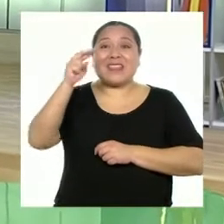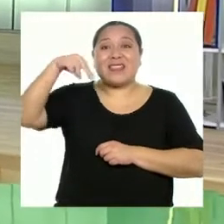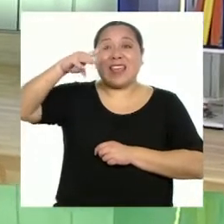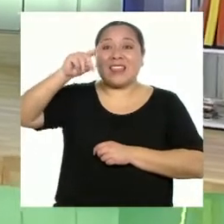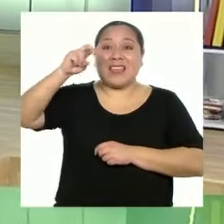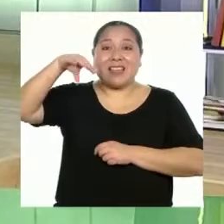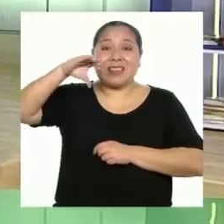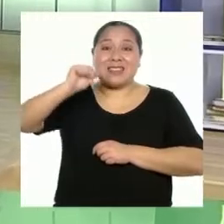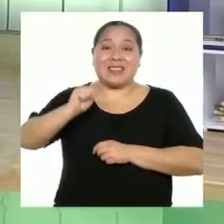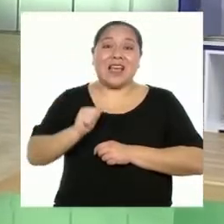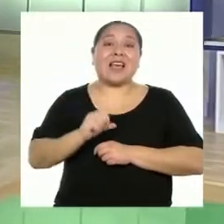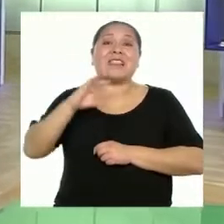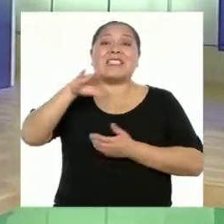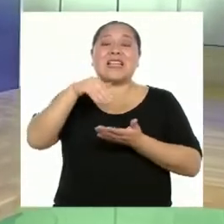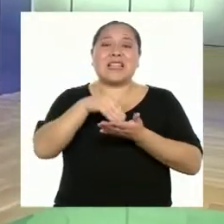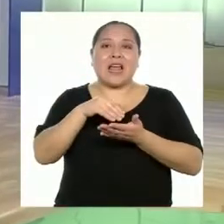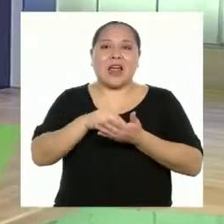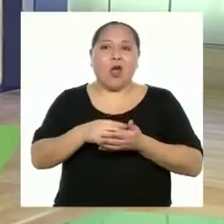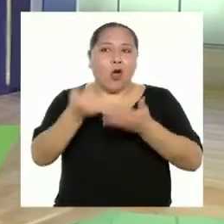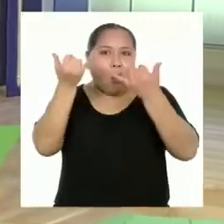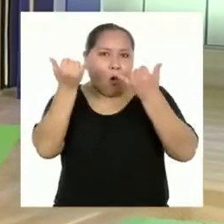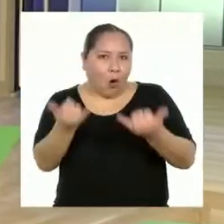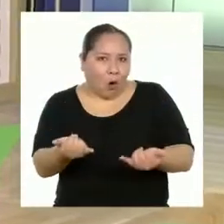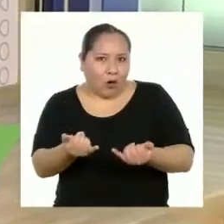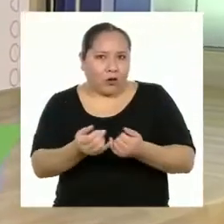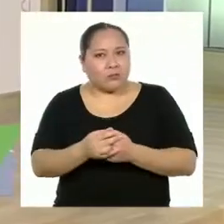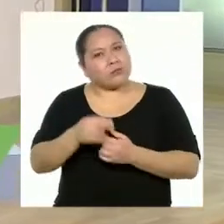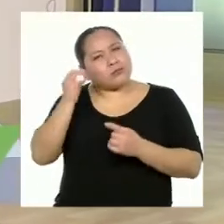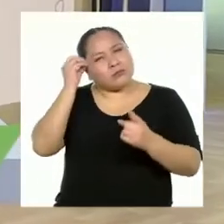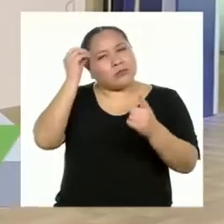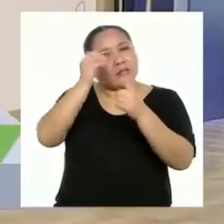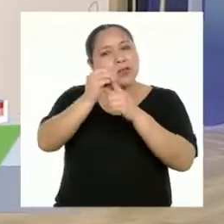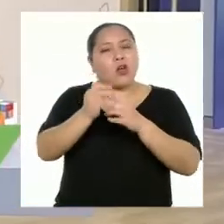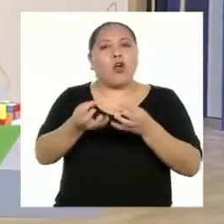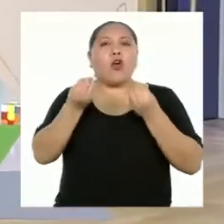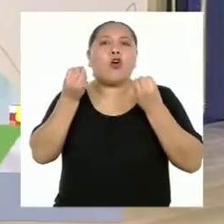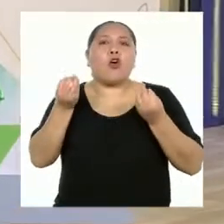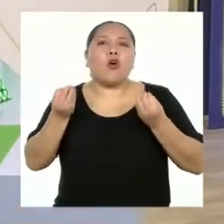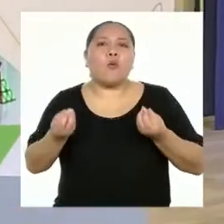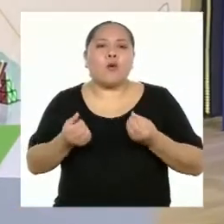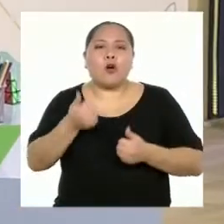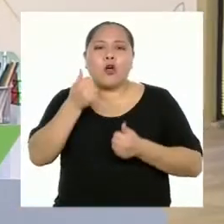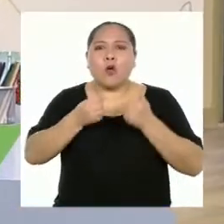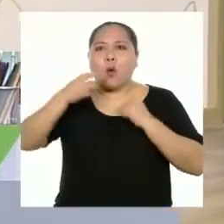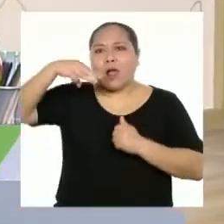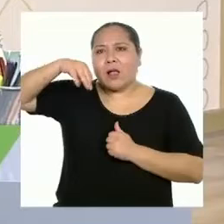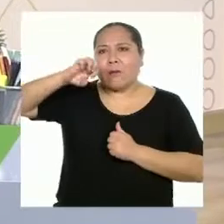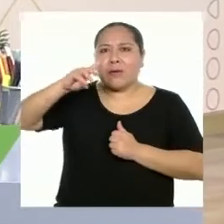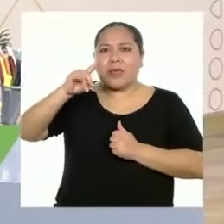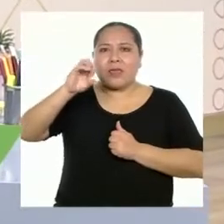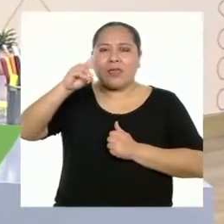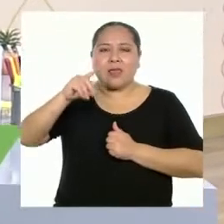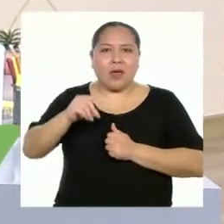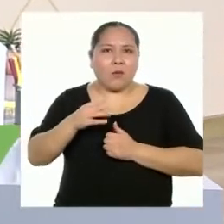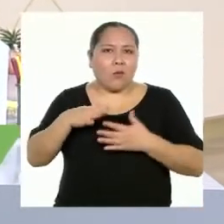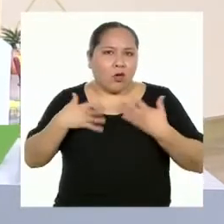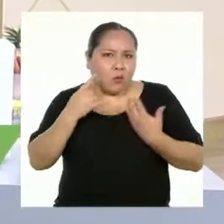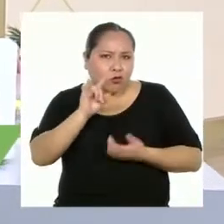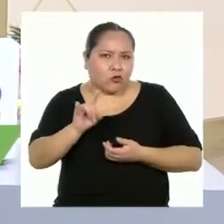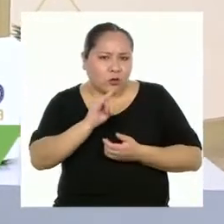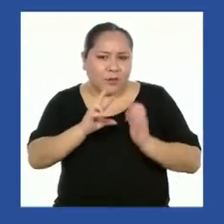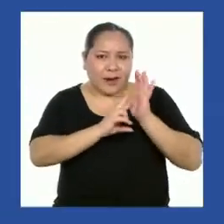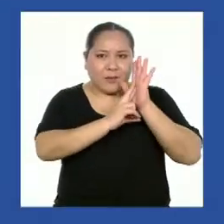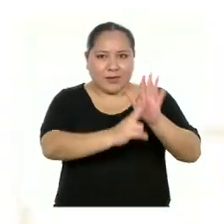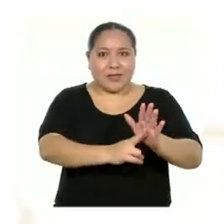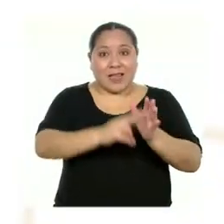En la actividad de hoy, la pregunta o reto es, ¿cómo y qué medida resumen podemos emplear para representar los datos que